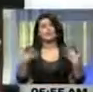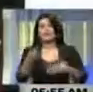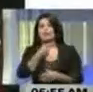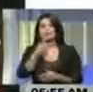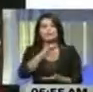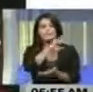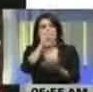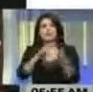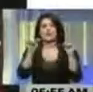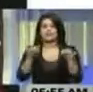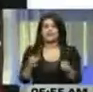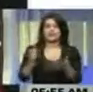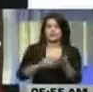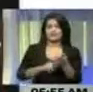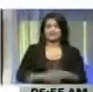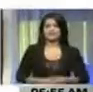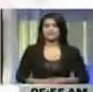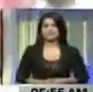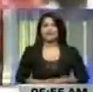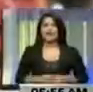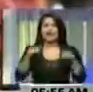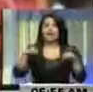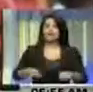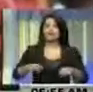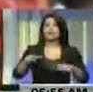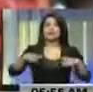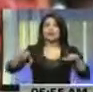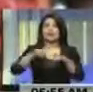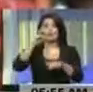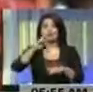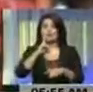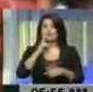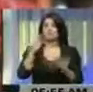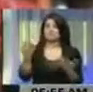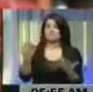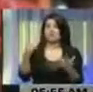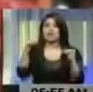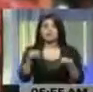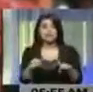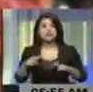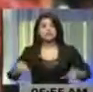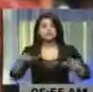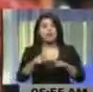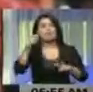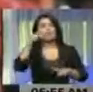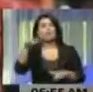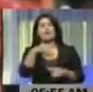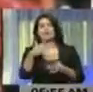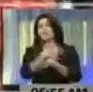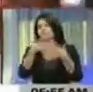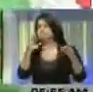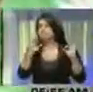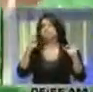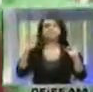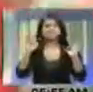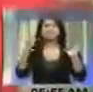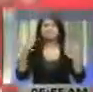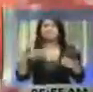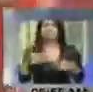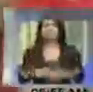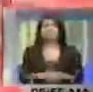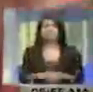nuevo en las calles de San Félix, este pueblo heroico, esta ciudad heroica.